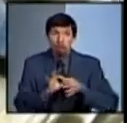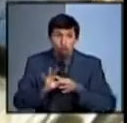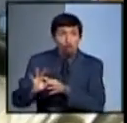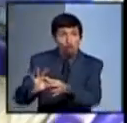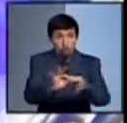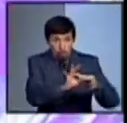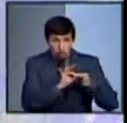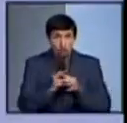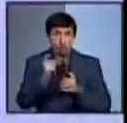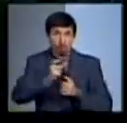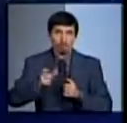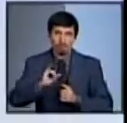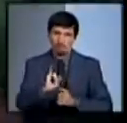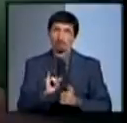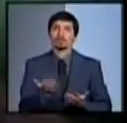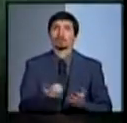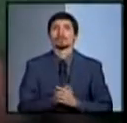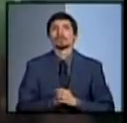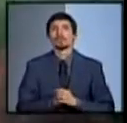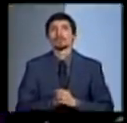que une a la gente acá.